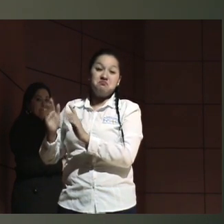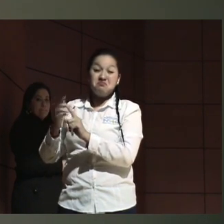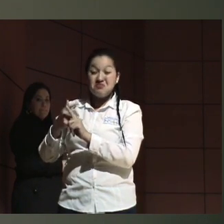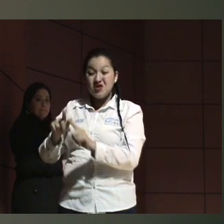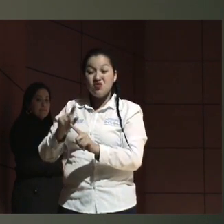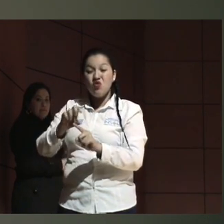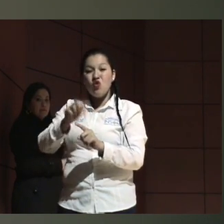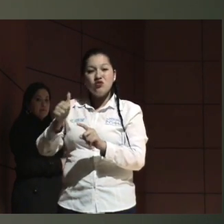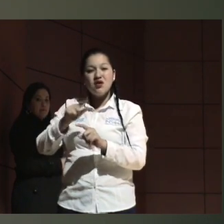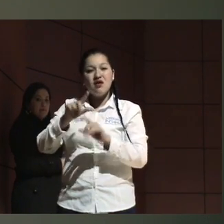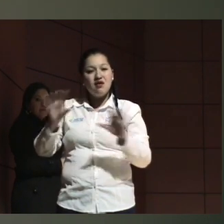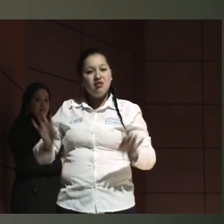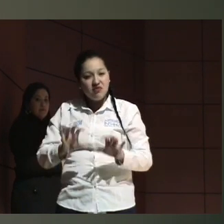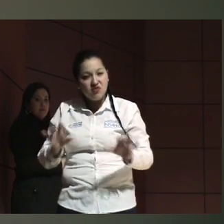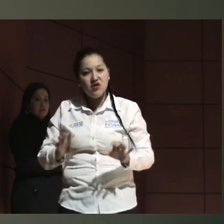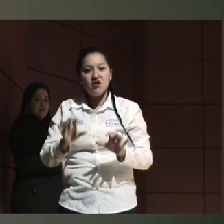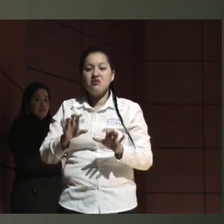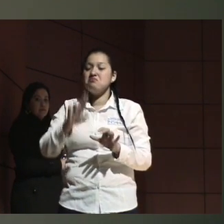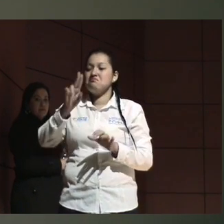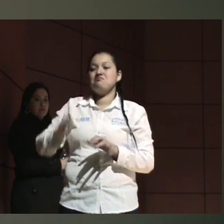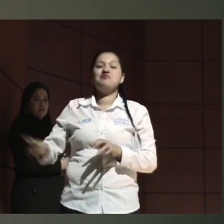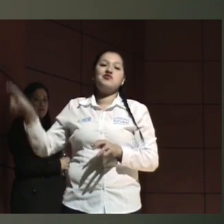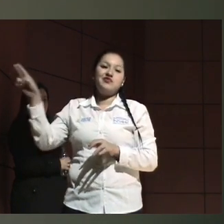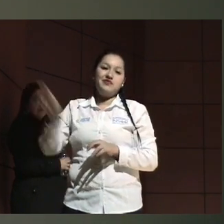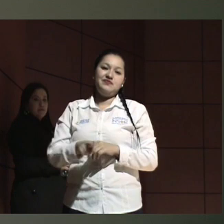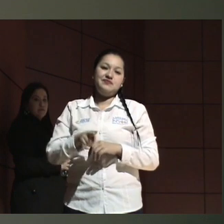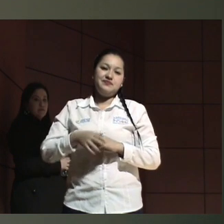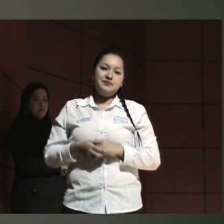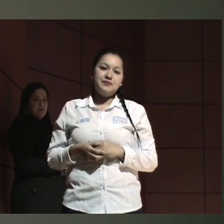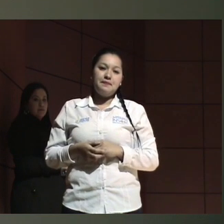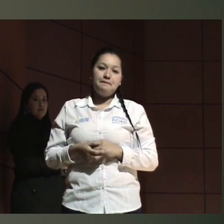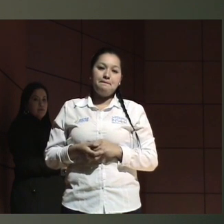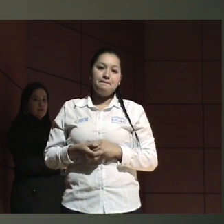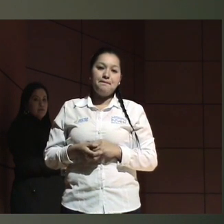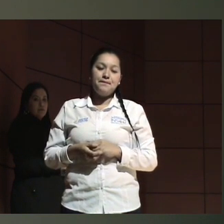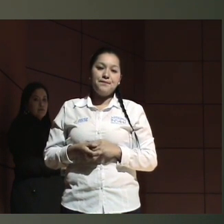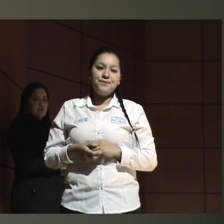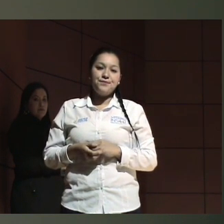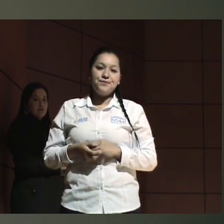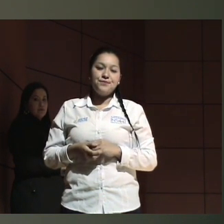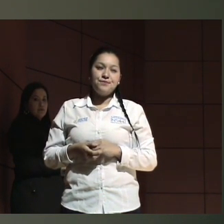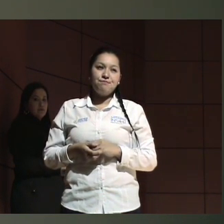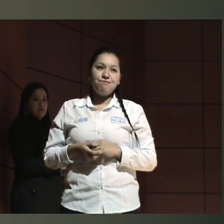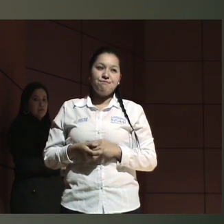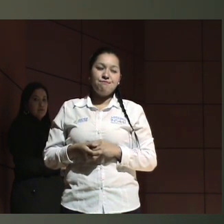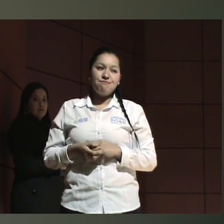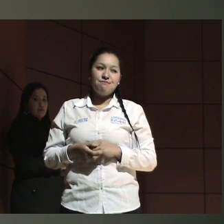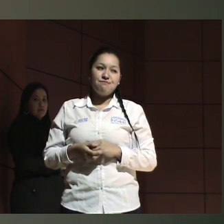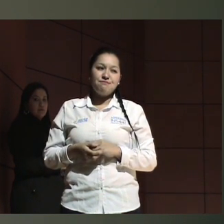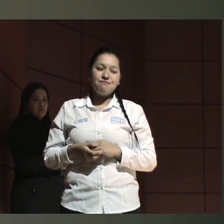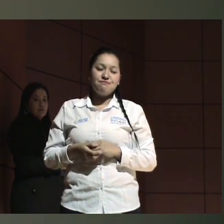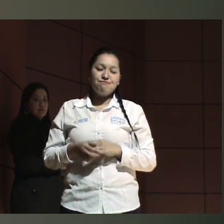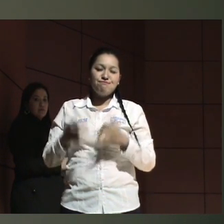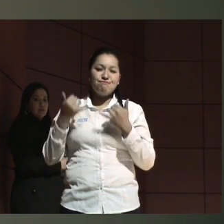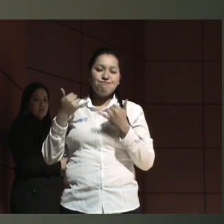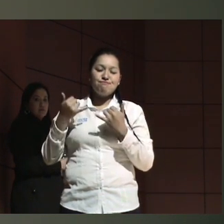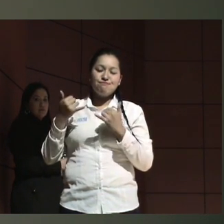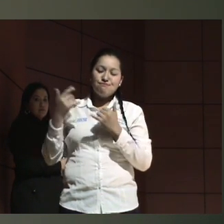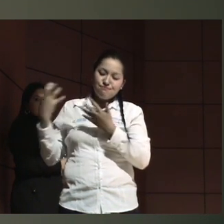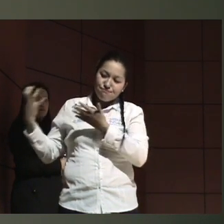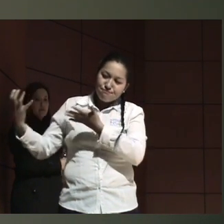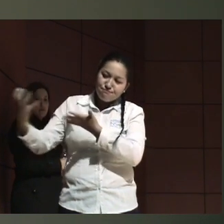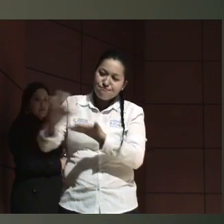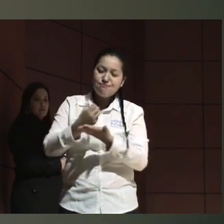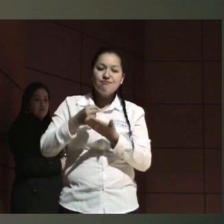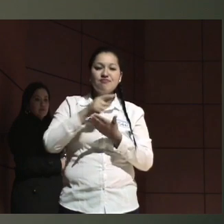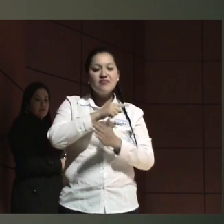demás actuaciones contractuales les estaban prohibidas hemos reseñado como la ley se refería a las personas